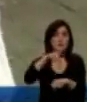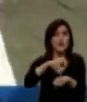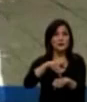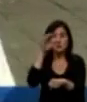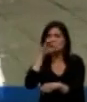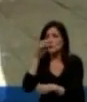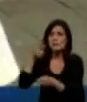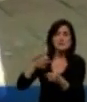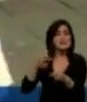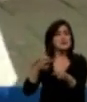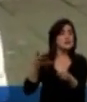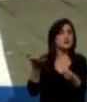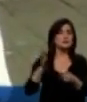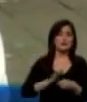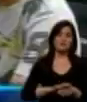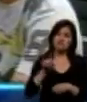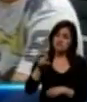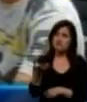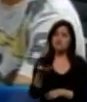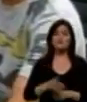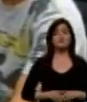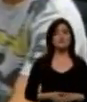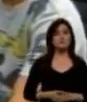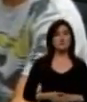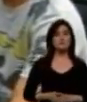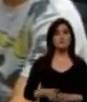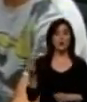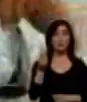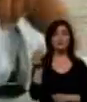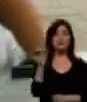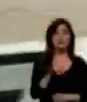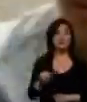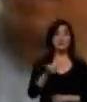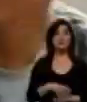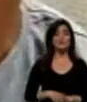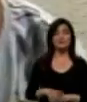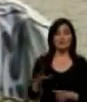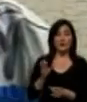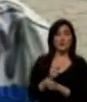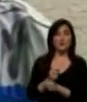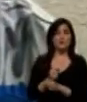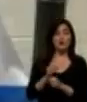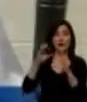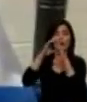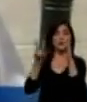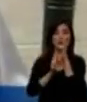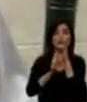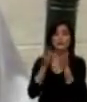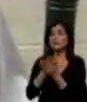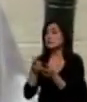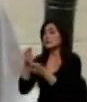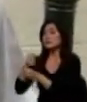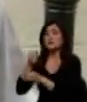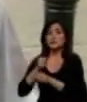profesionales, encuentren fuente de trabajo. Eso es lo que se quiere. Lo mismo quieren estos jóvenes. ¿Qué vienen haciendo? Entregando currícula. Y también